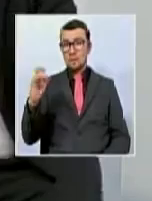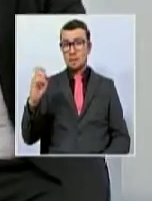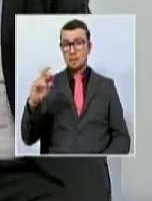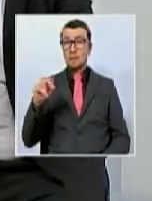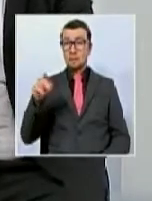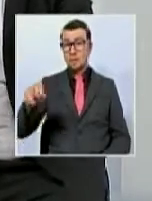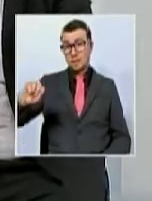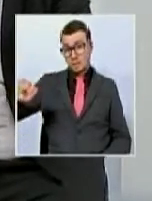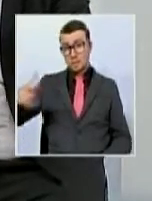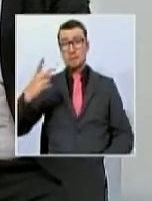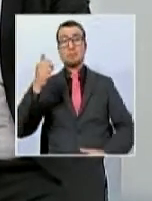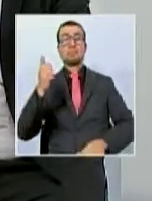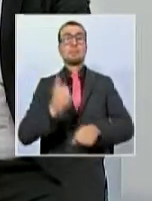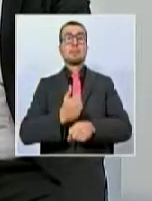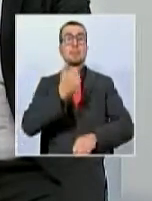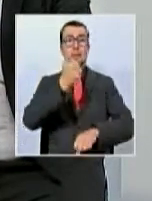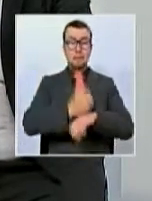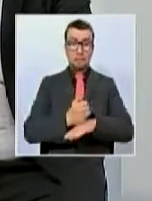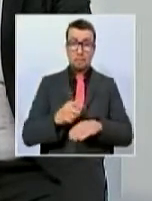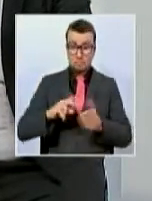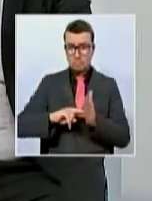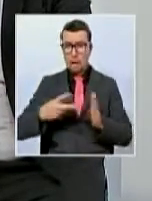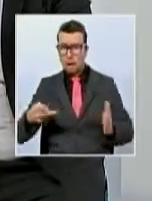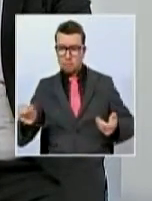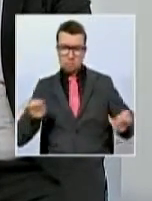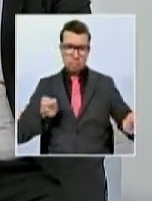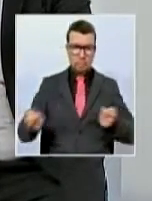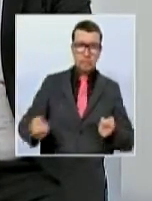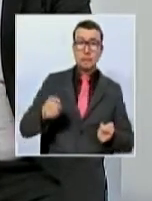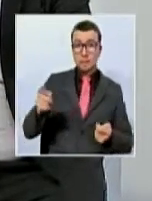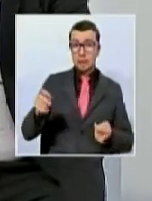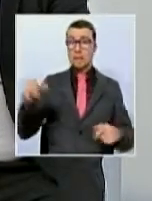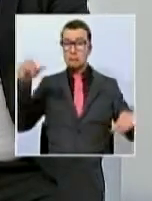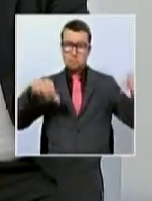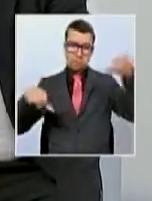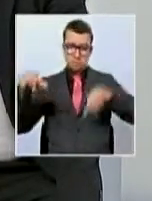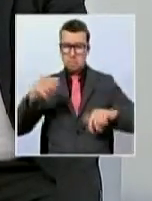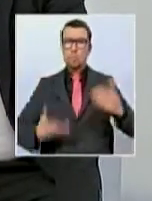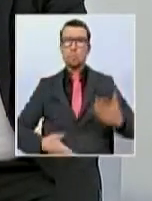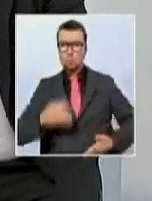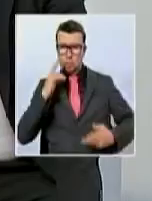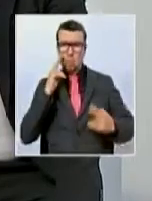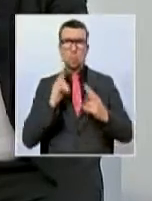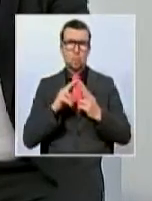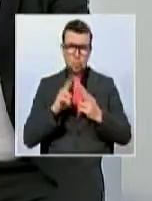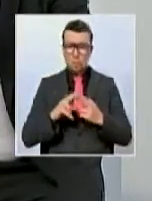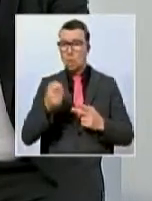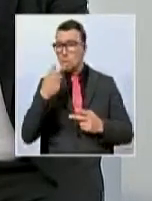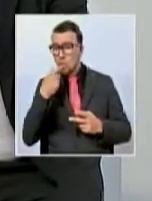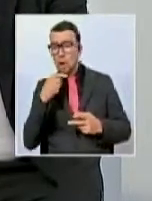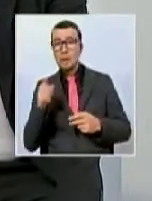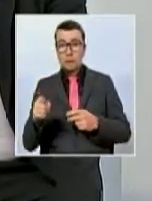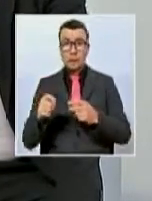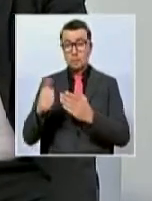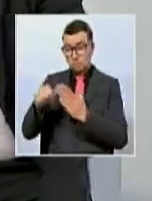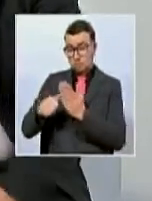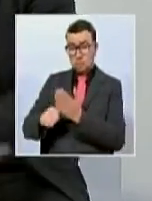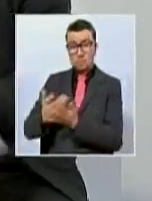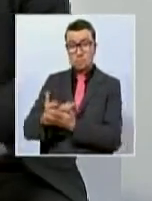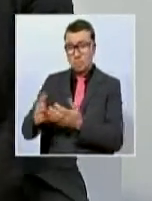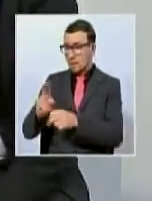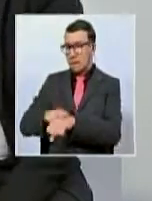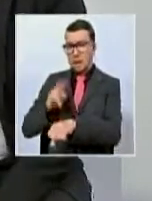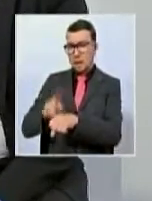persona muy versada en el tema de productos naturales, químico farmacéutico y doctor en productos naturales.